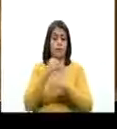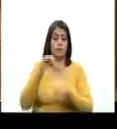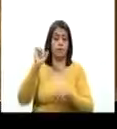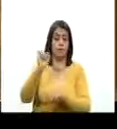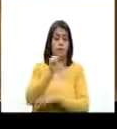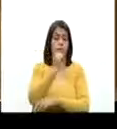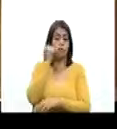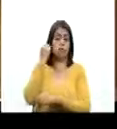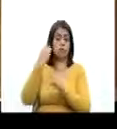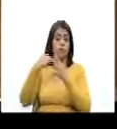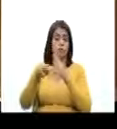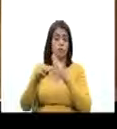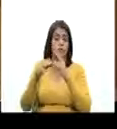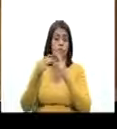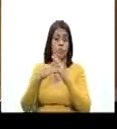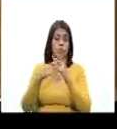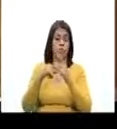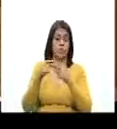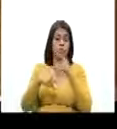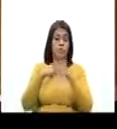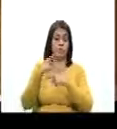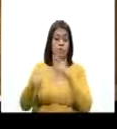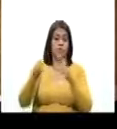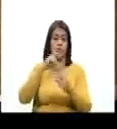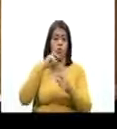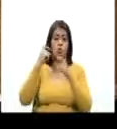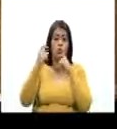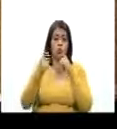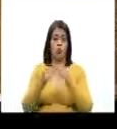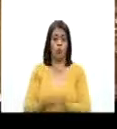los mensajes de odio.